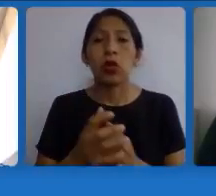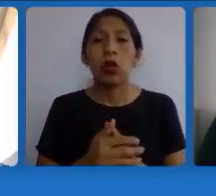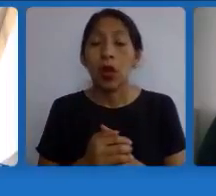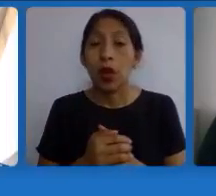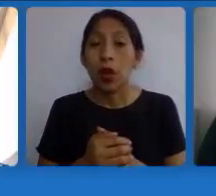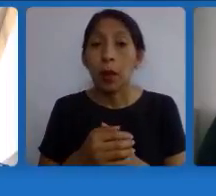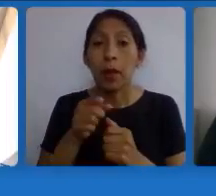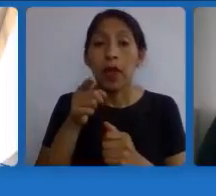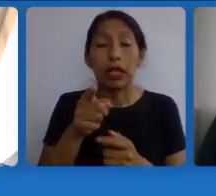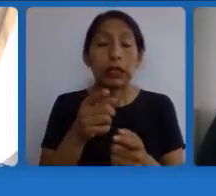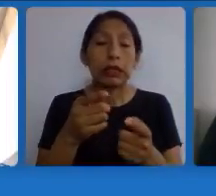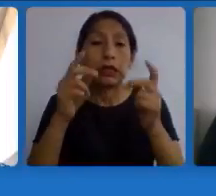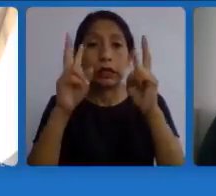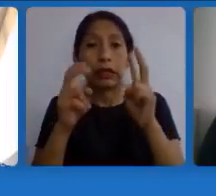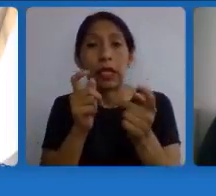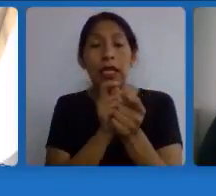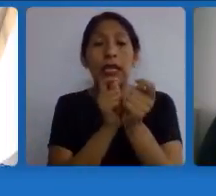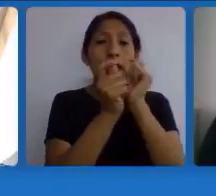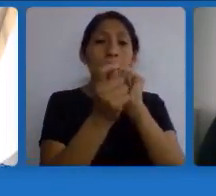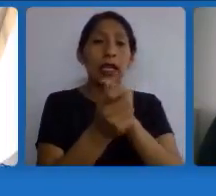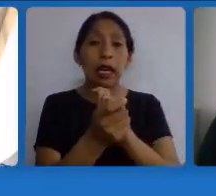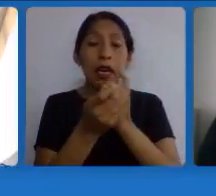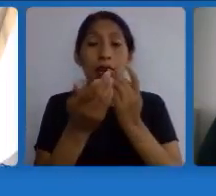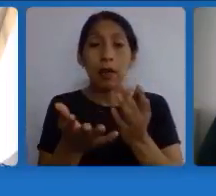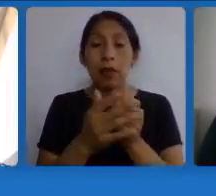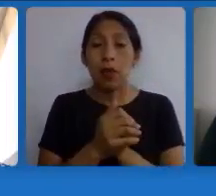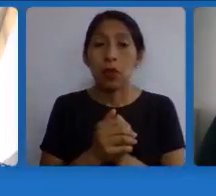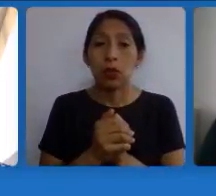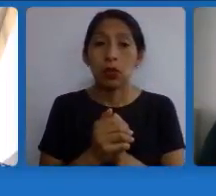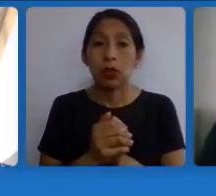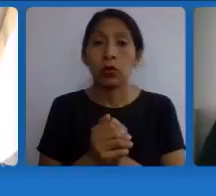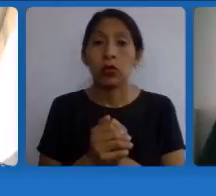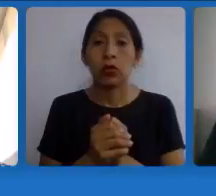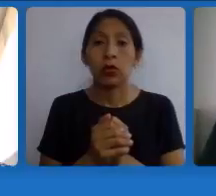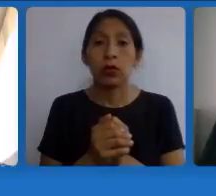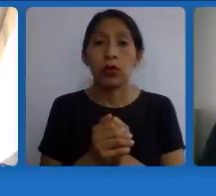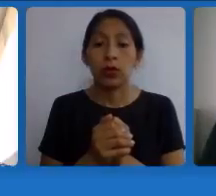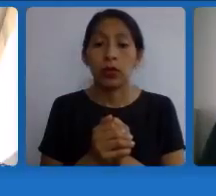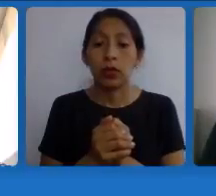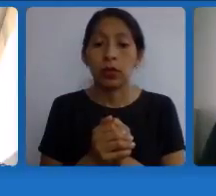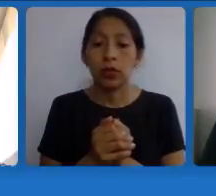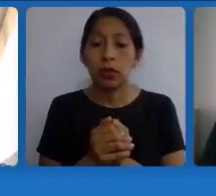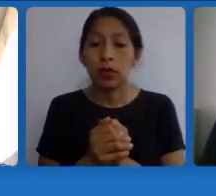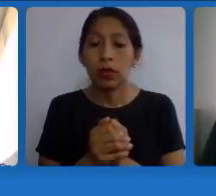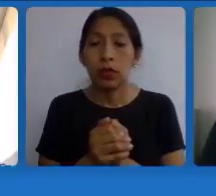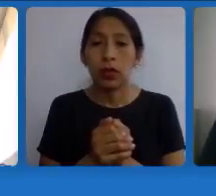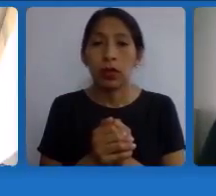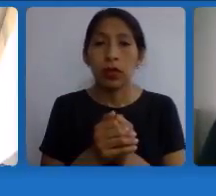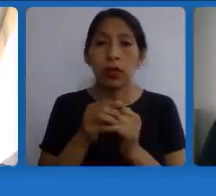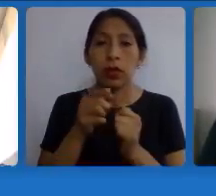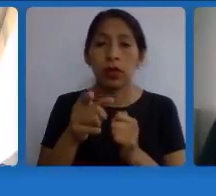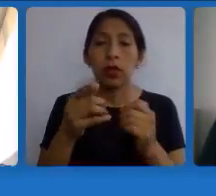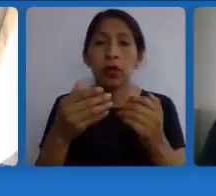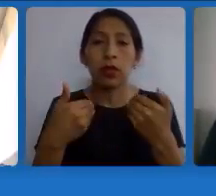términos de cambios, devoluciones y este tipo de trámites que de repente resultan engorrosos y preocupantes para